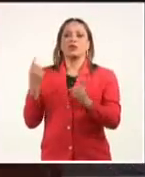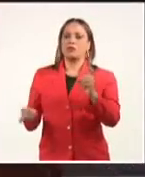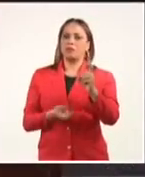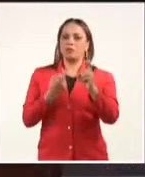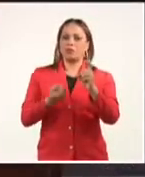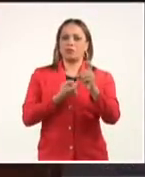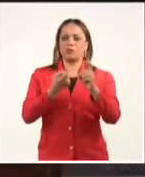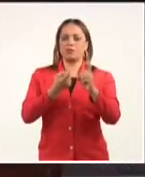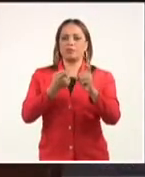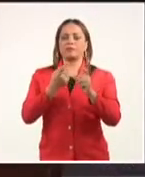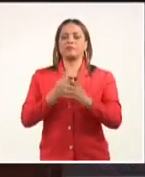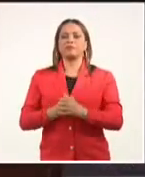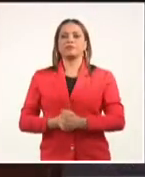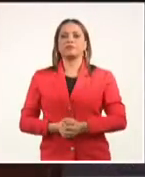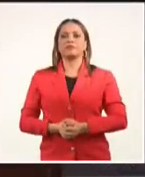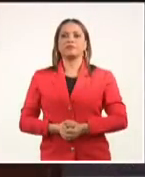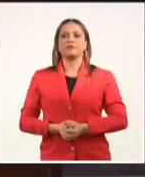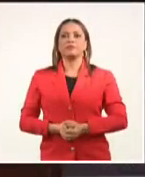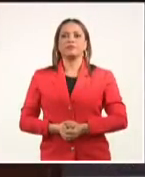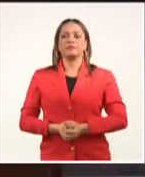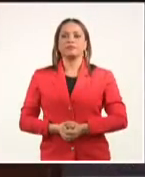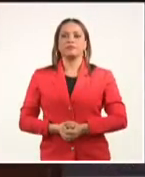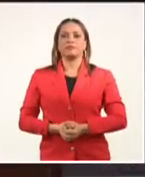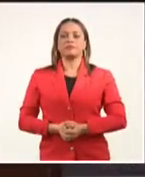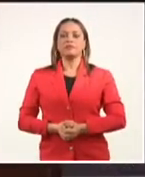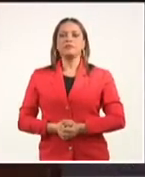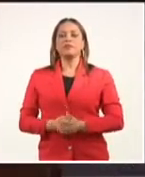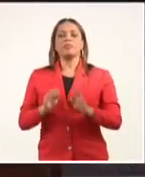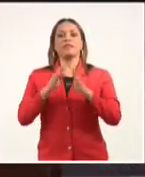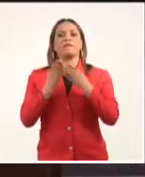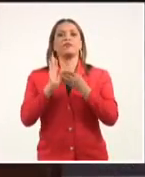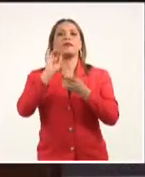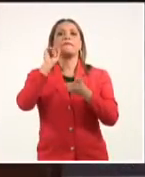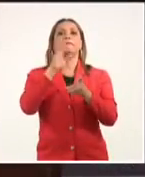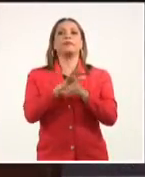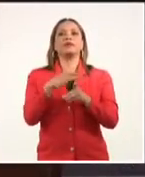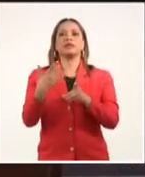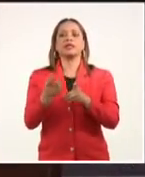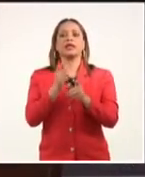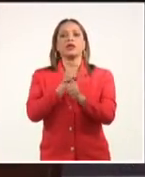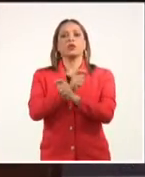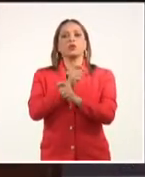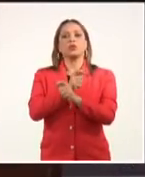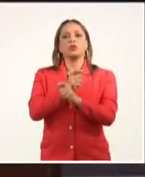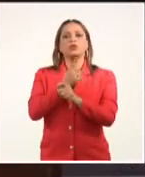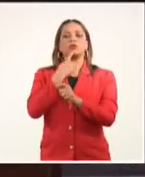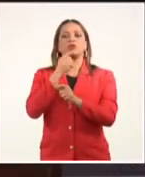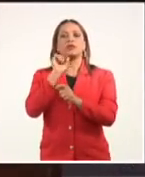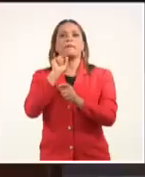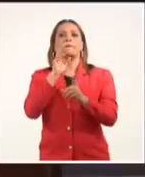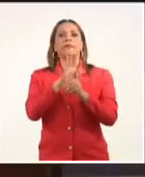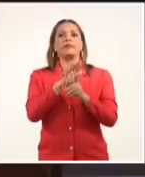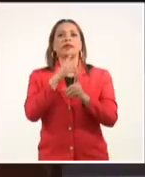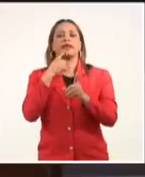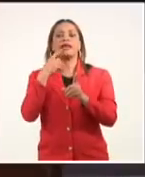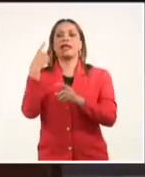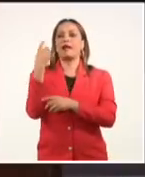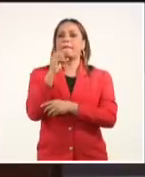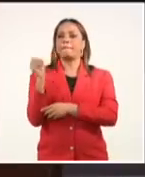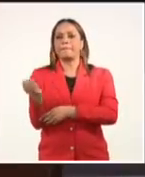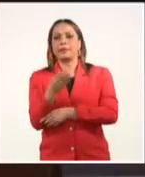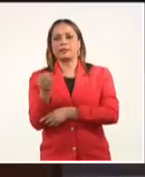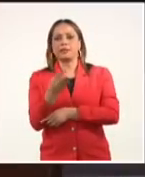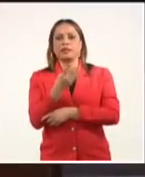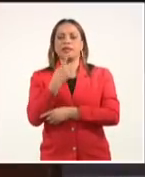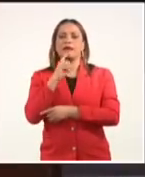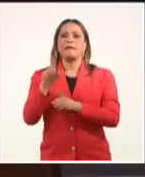del enemigo, que incluyen desde el uso sistemático de la mentira y hasta el